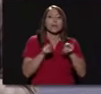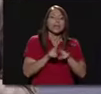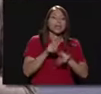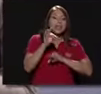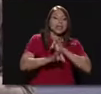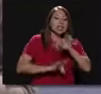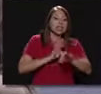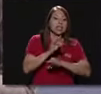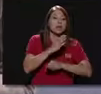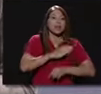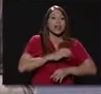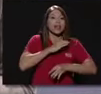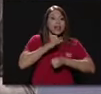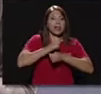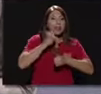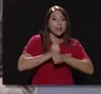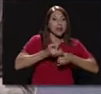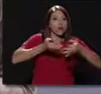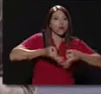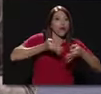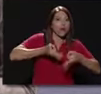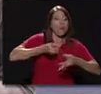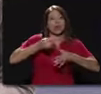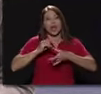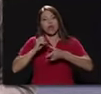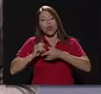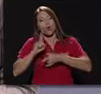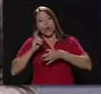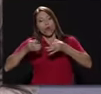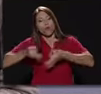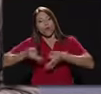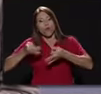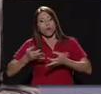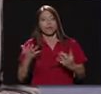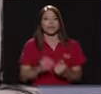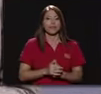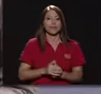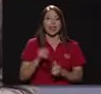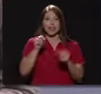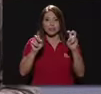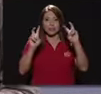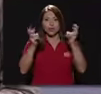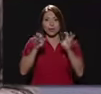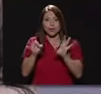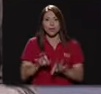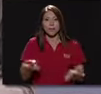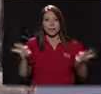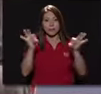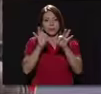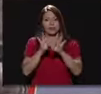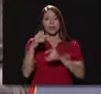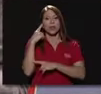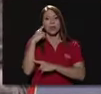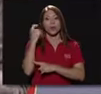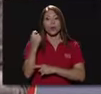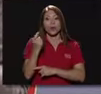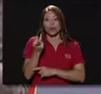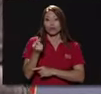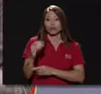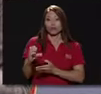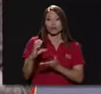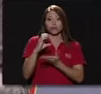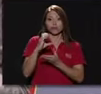formalidad o el tipo o la calidad del empleo a las que las personas están accediendo. Este es un tema importante porque el ingreso